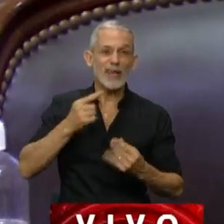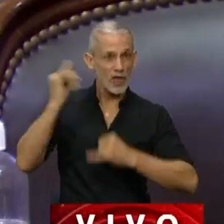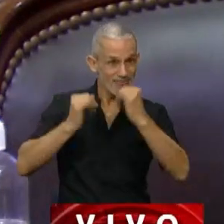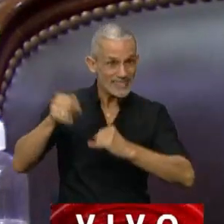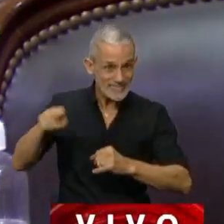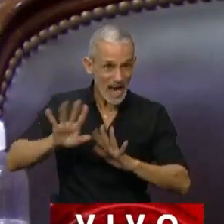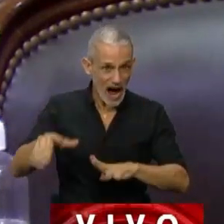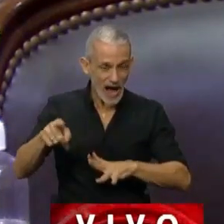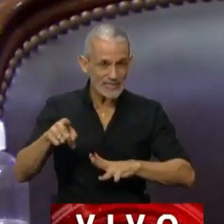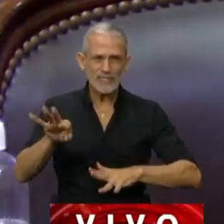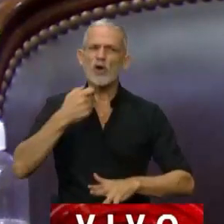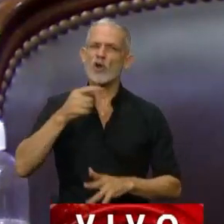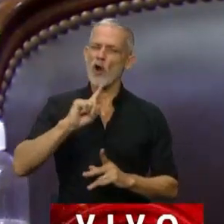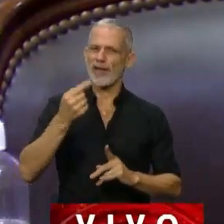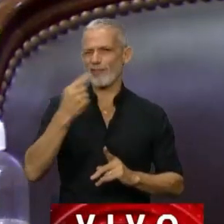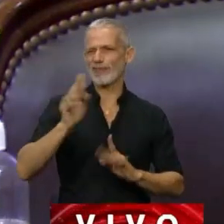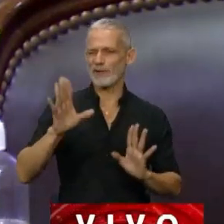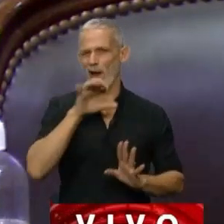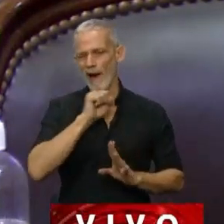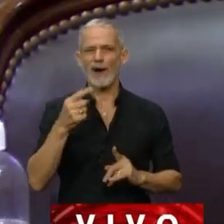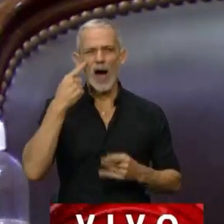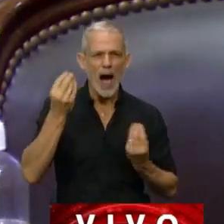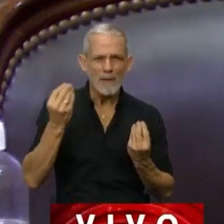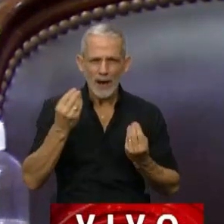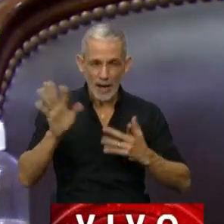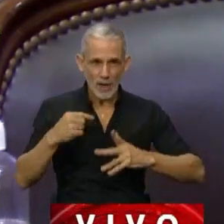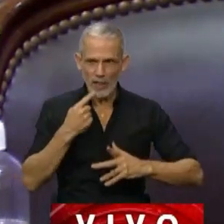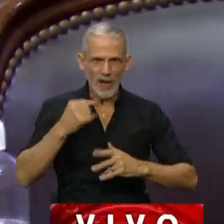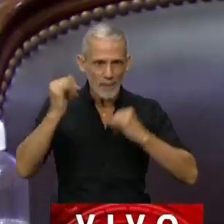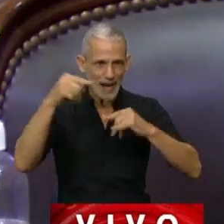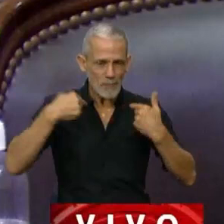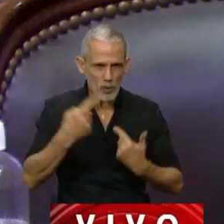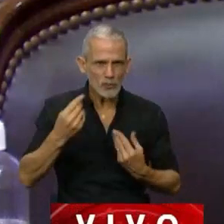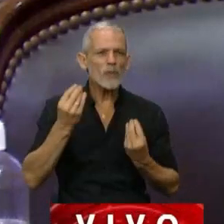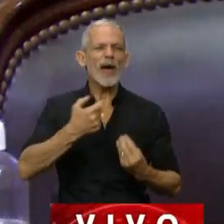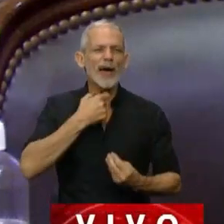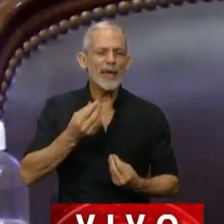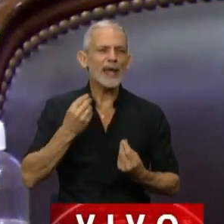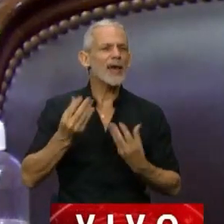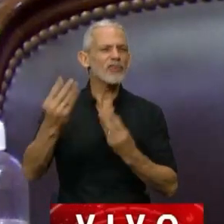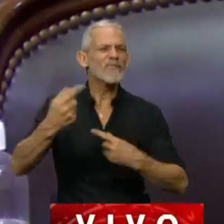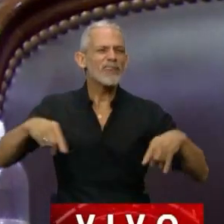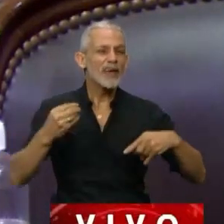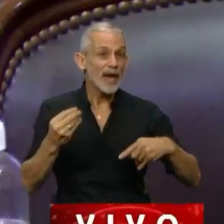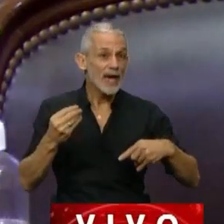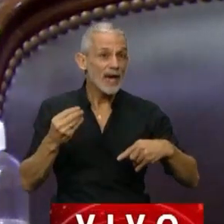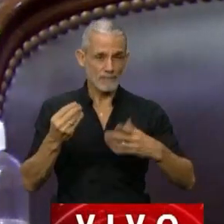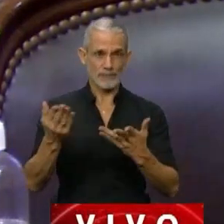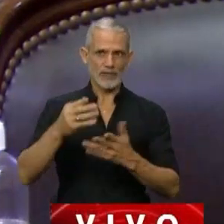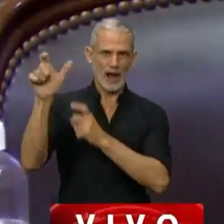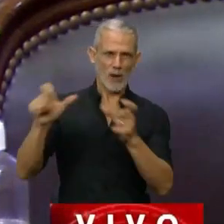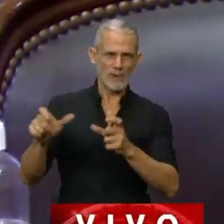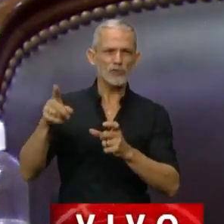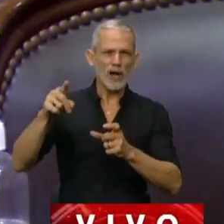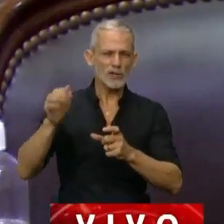diciendo y no quieren decir hoy, por eso estamos tratando esto, es que quieren defender a aquellos